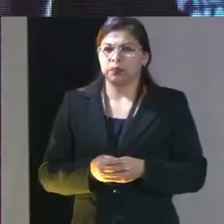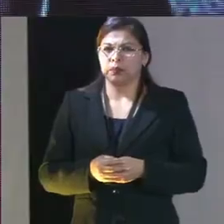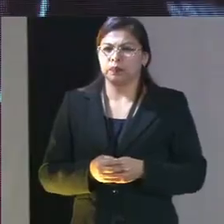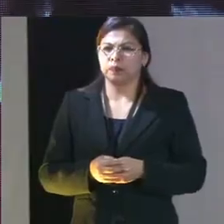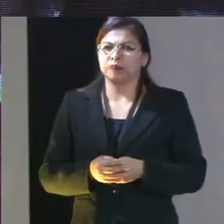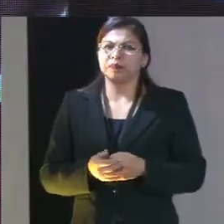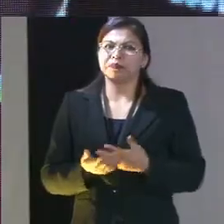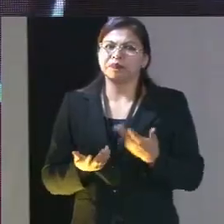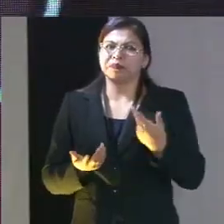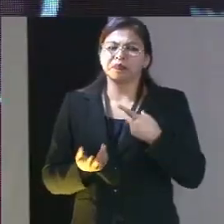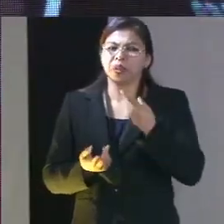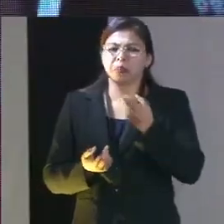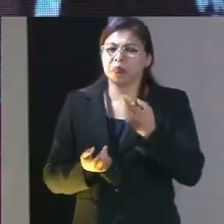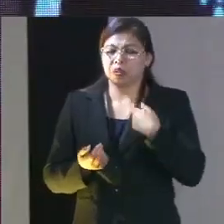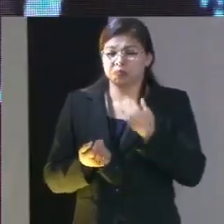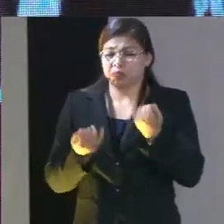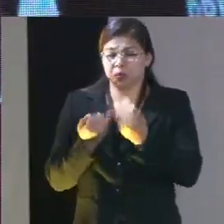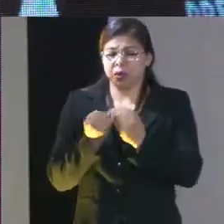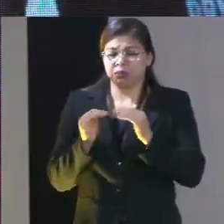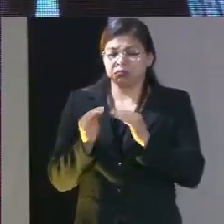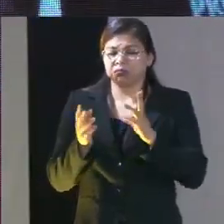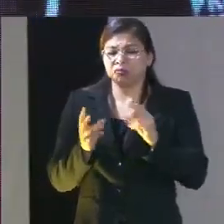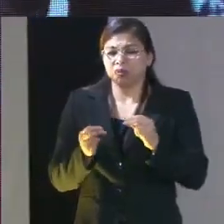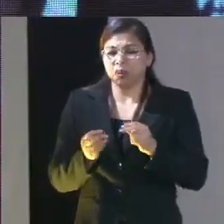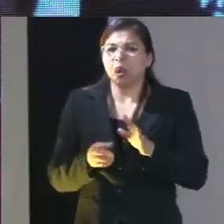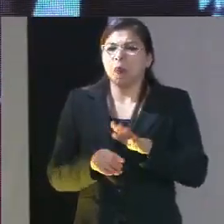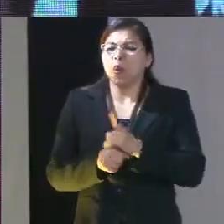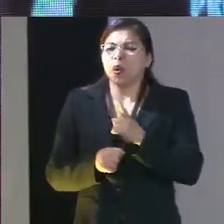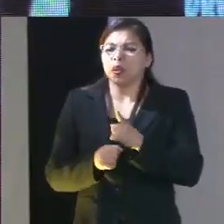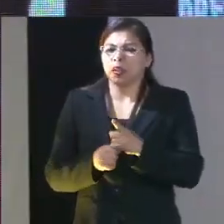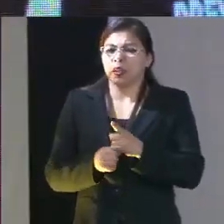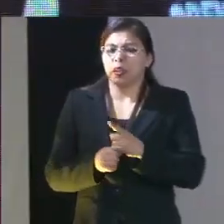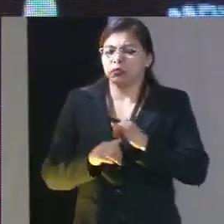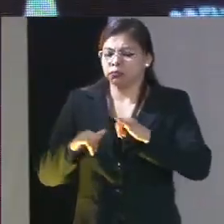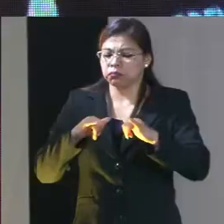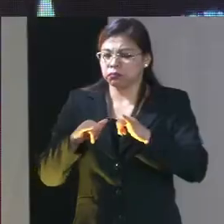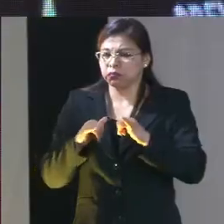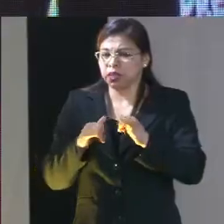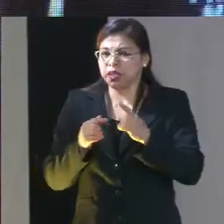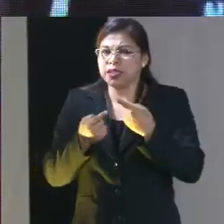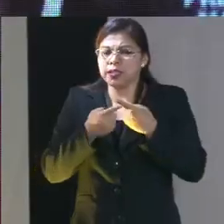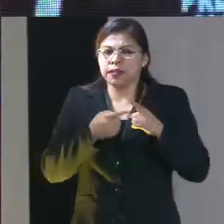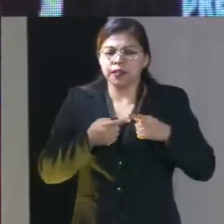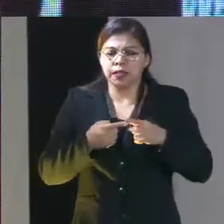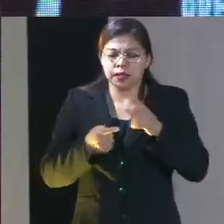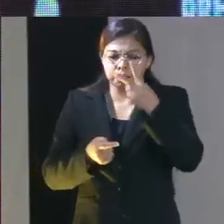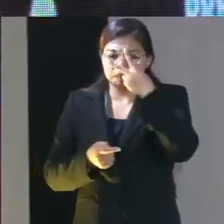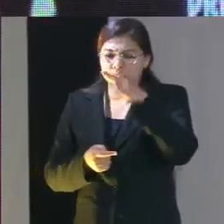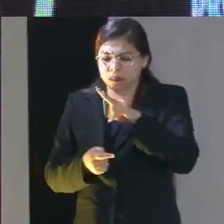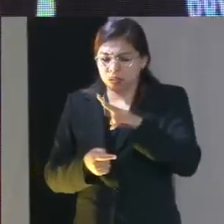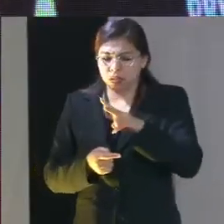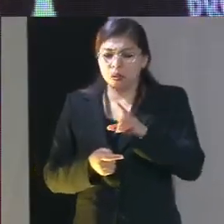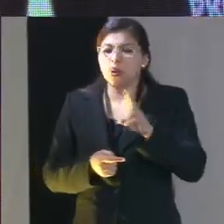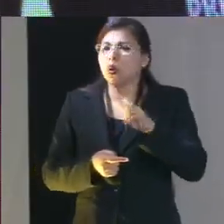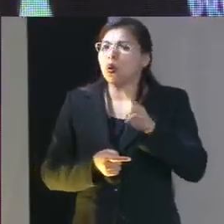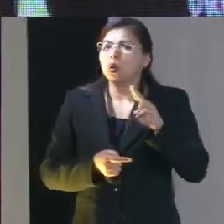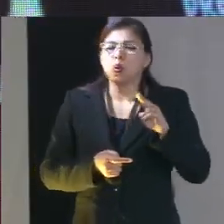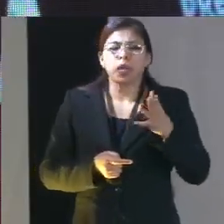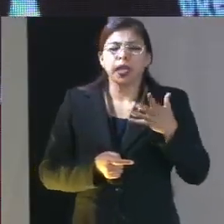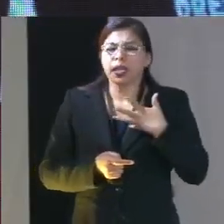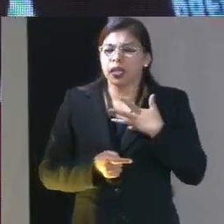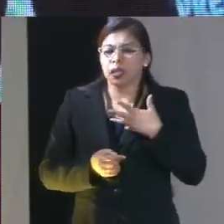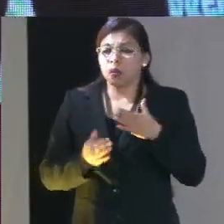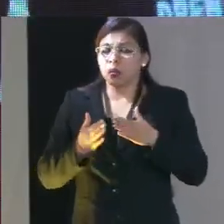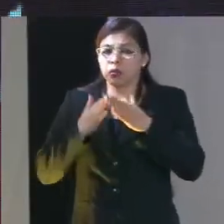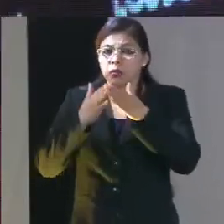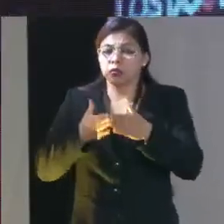En la primera pregunta difiero con Grusinski. ¿Por qué? Porque la geografía es radicalmente distinta. México nunca ha tenido flota de